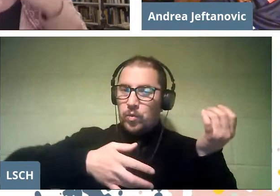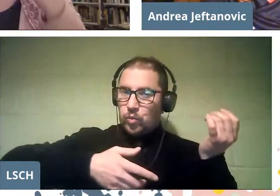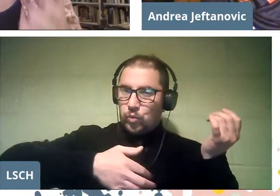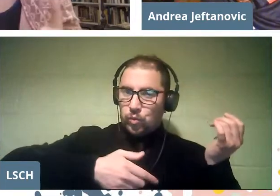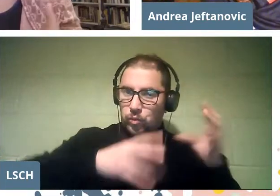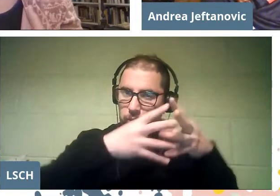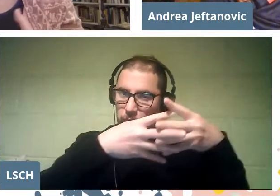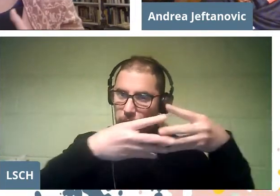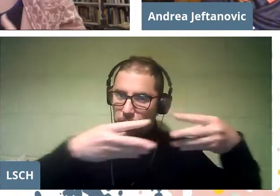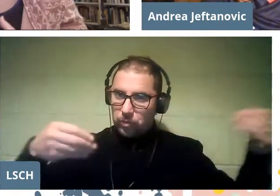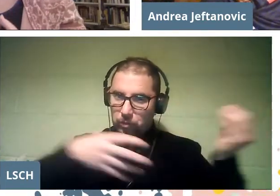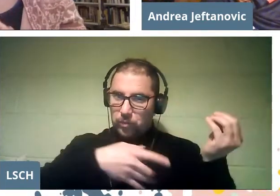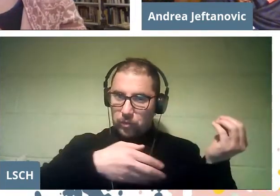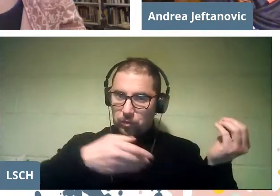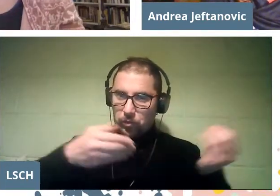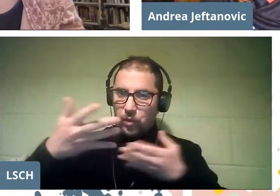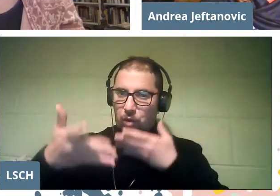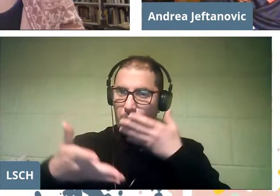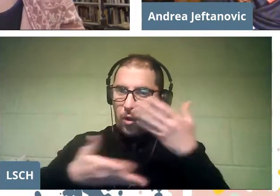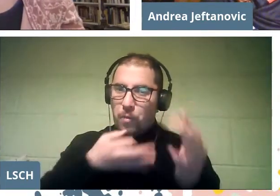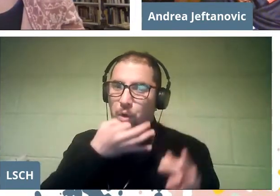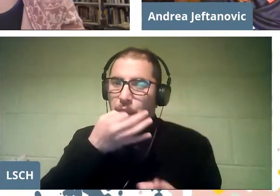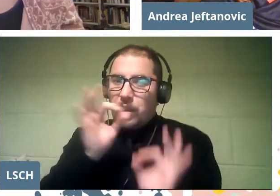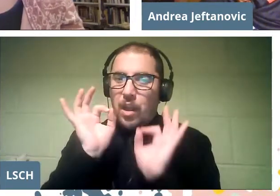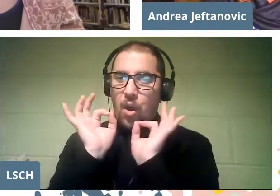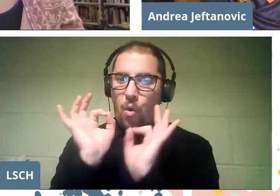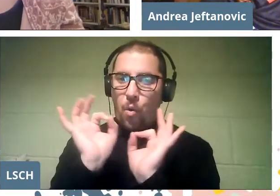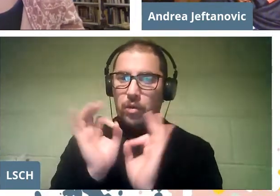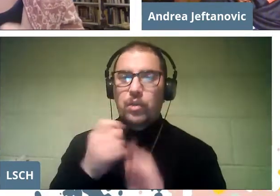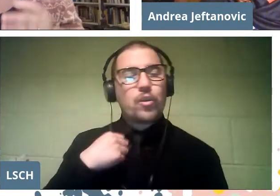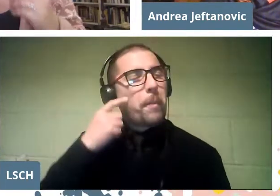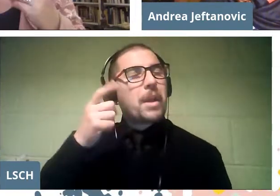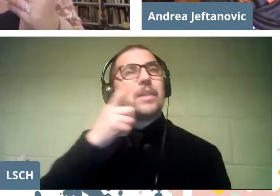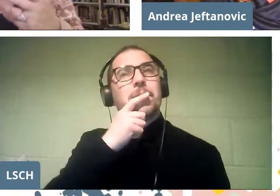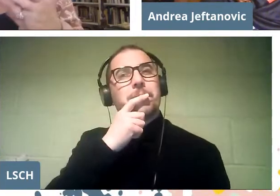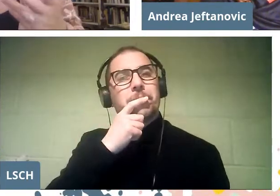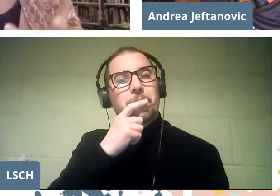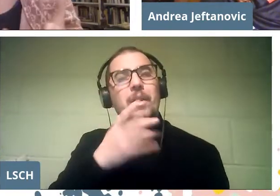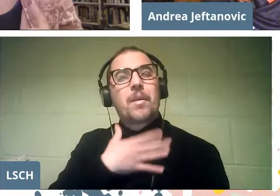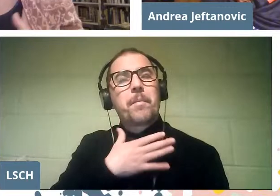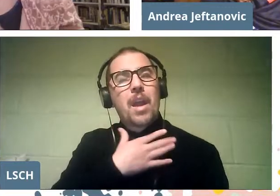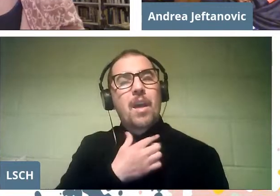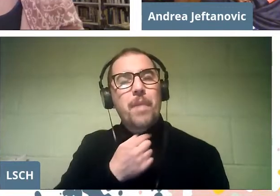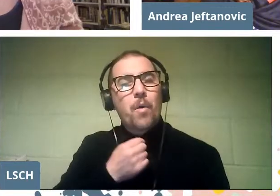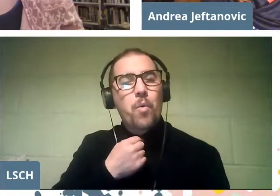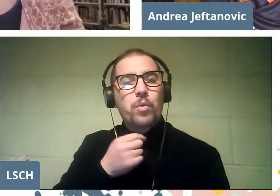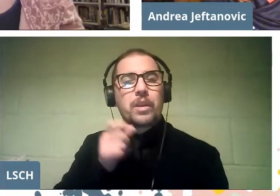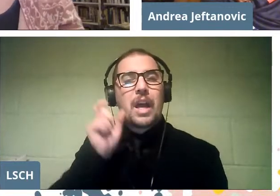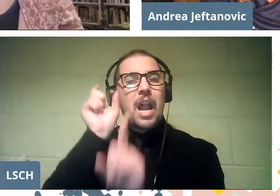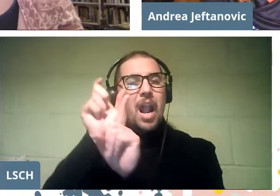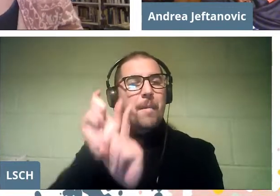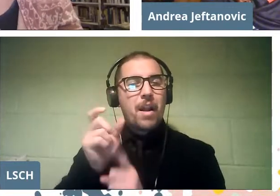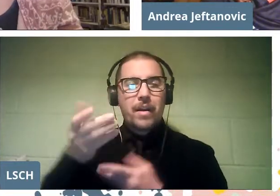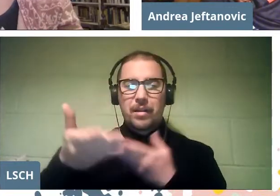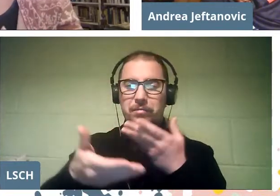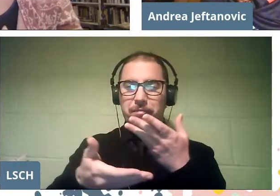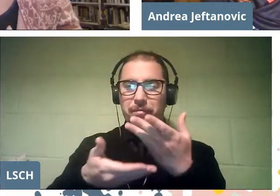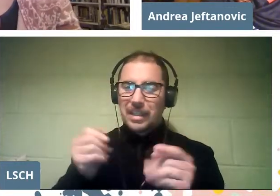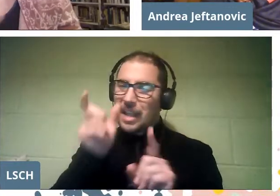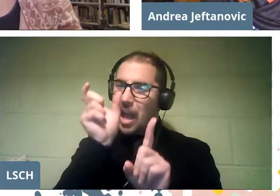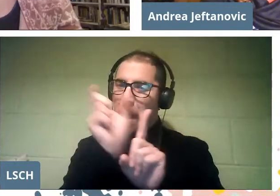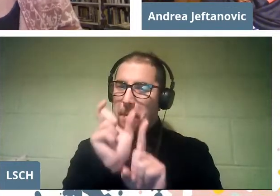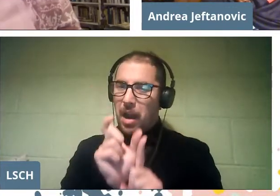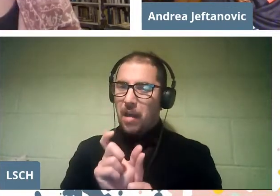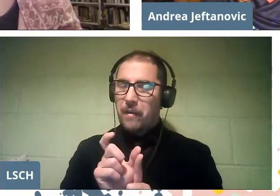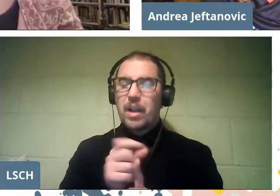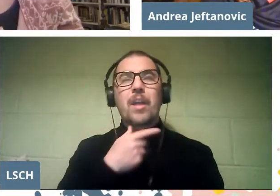que dices y cómo lo dices, cómo lo expresas. Uno disfruta de la palabra contigo y es esa palabra que me